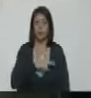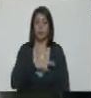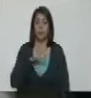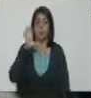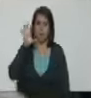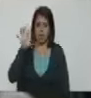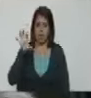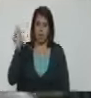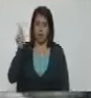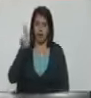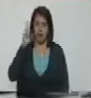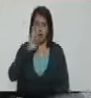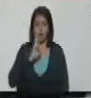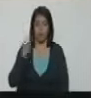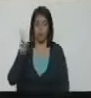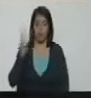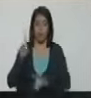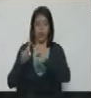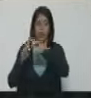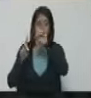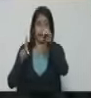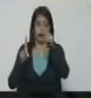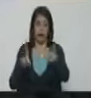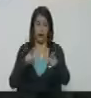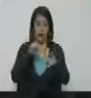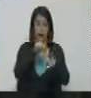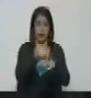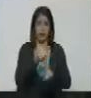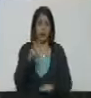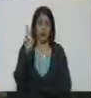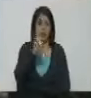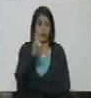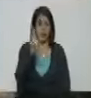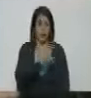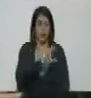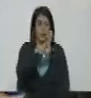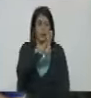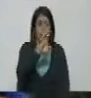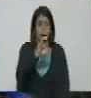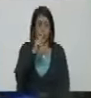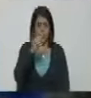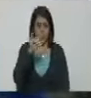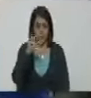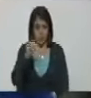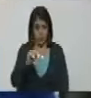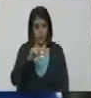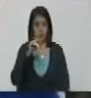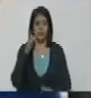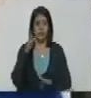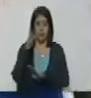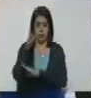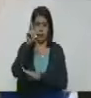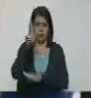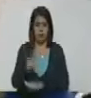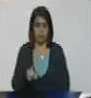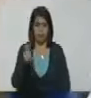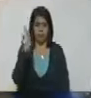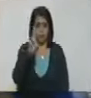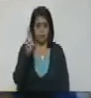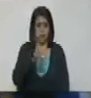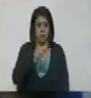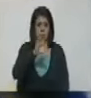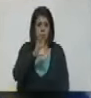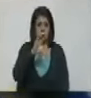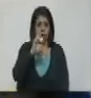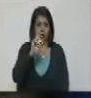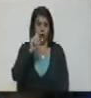de nuestro país, de la República Bolivariana de Venezuela, ante la República de Benín, concurrente ante la República de